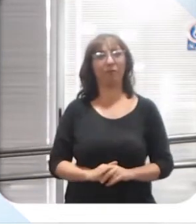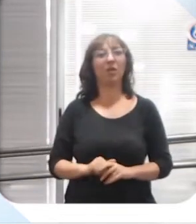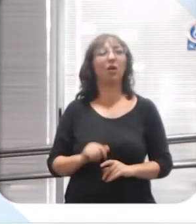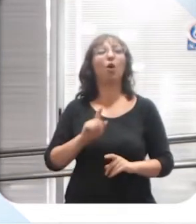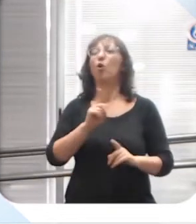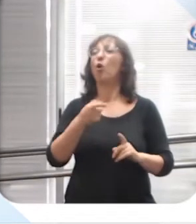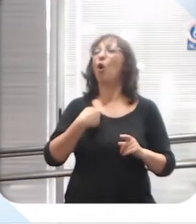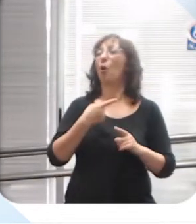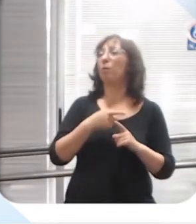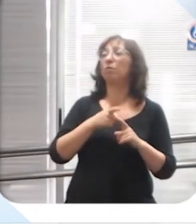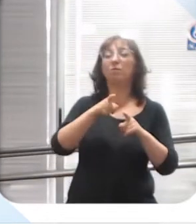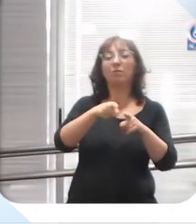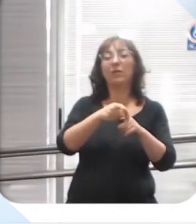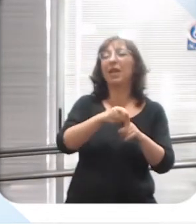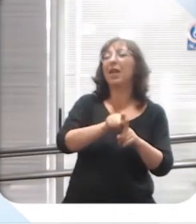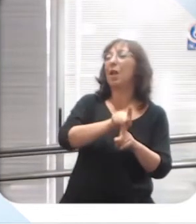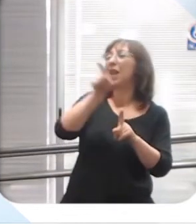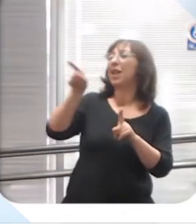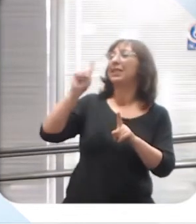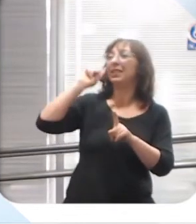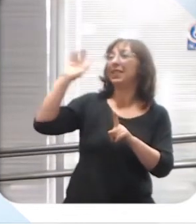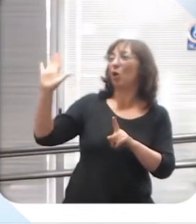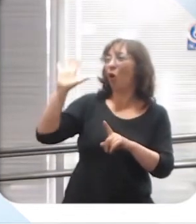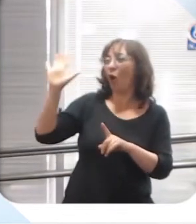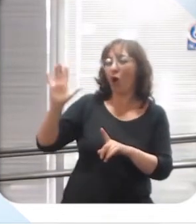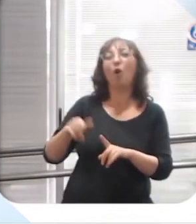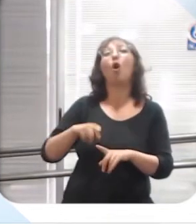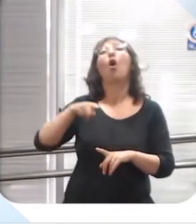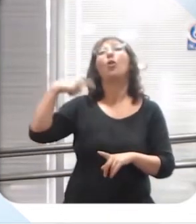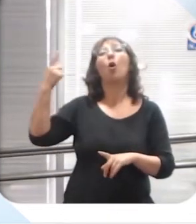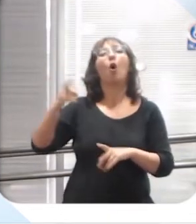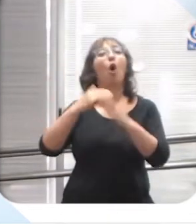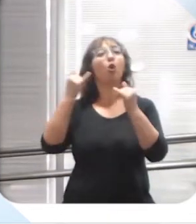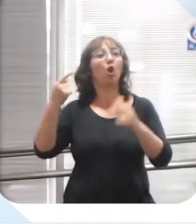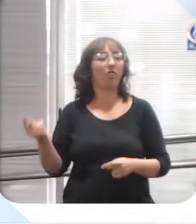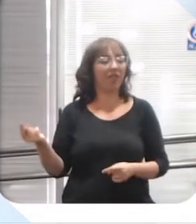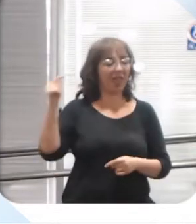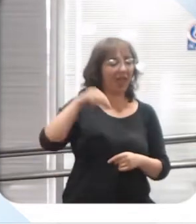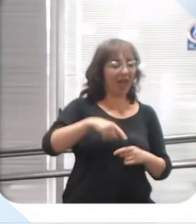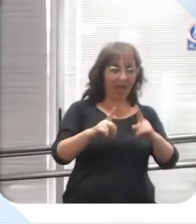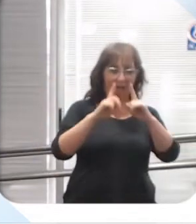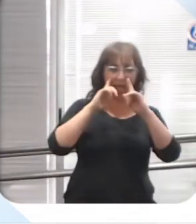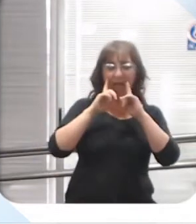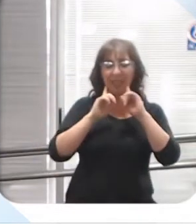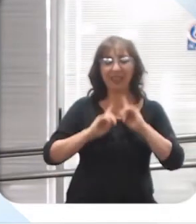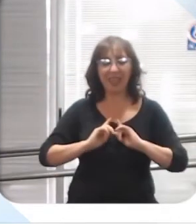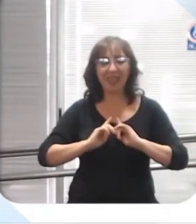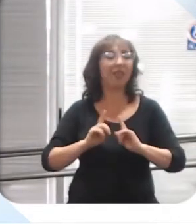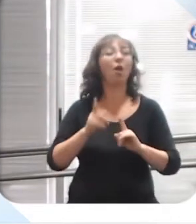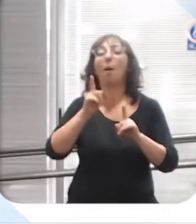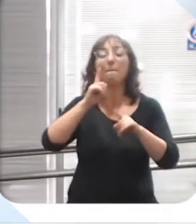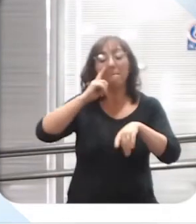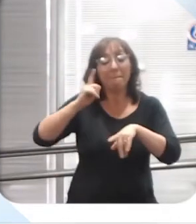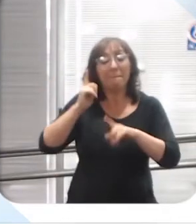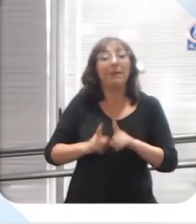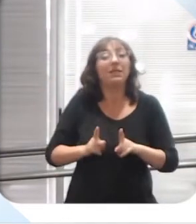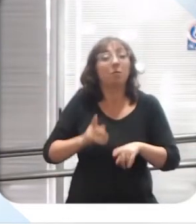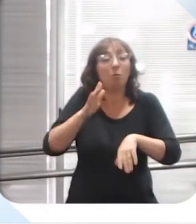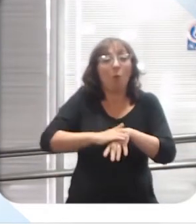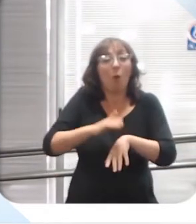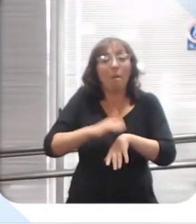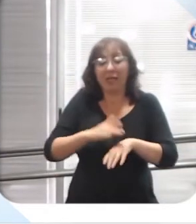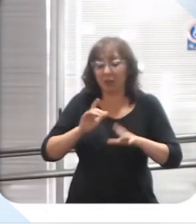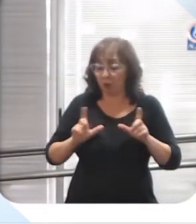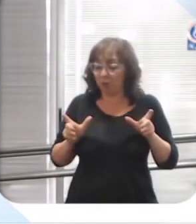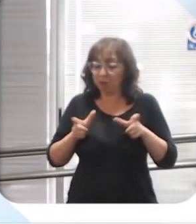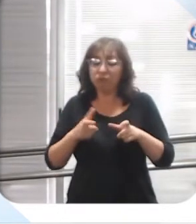le derivo a la paciente al psicólogo y entonces tiene que venir otro día a atenderse. No, en el mismo momento estamos todos